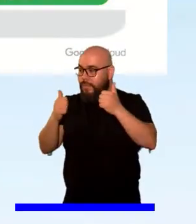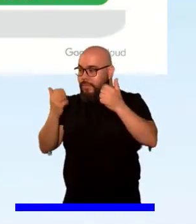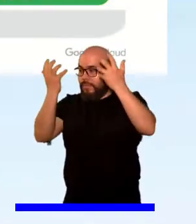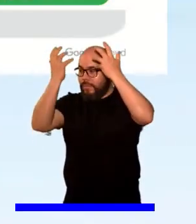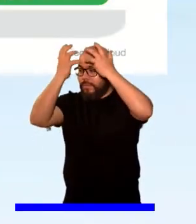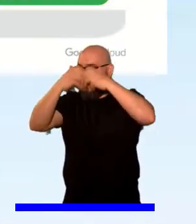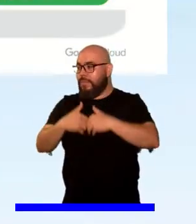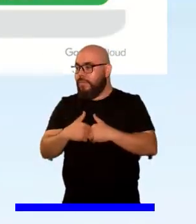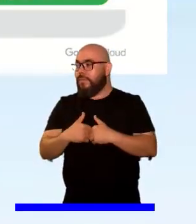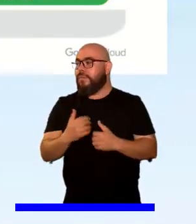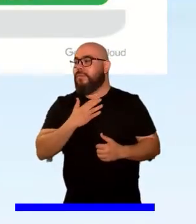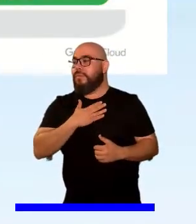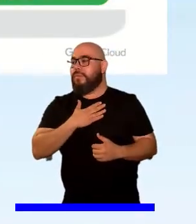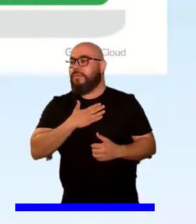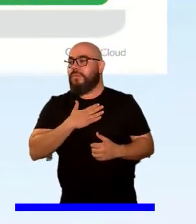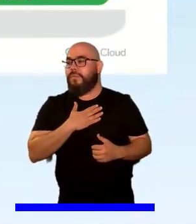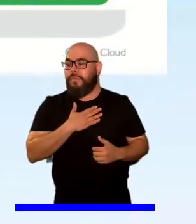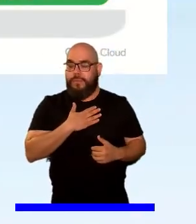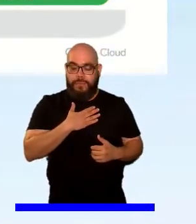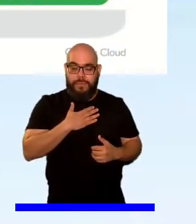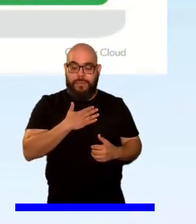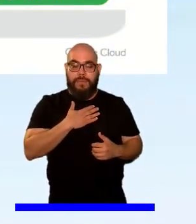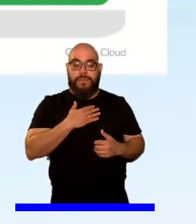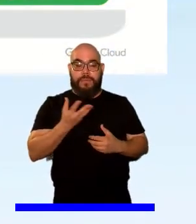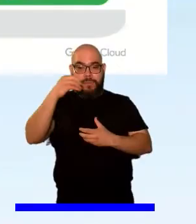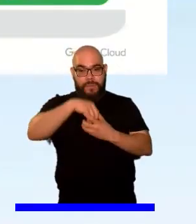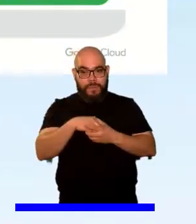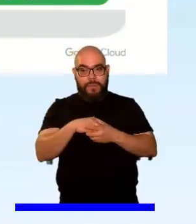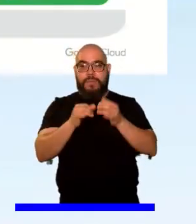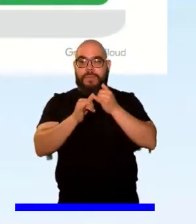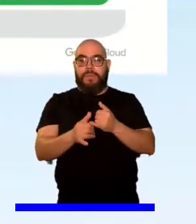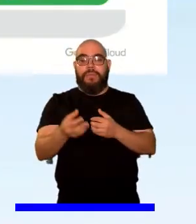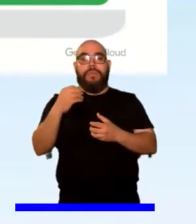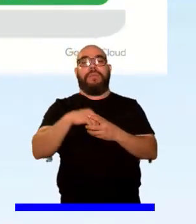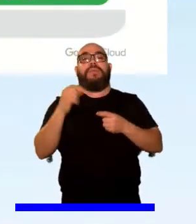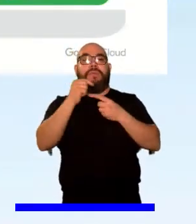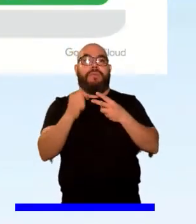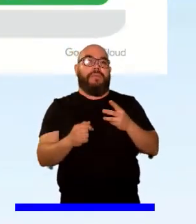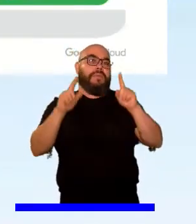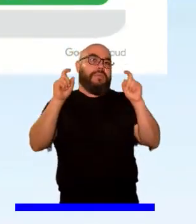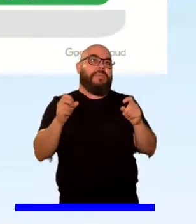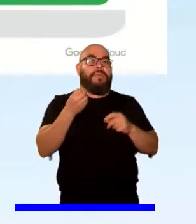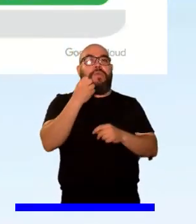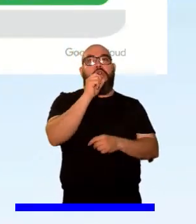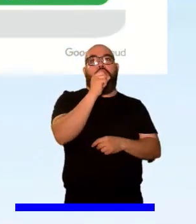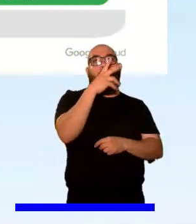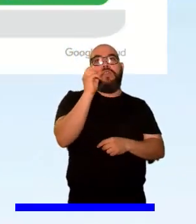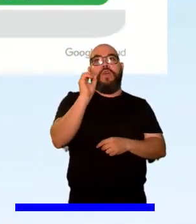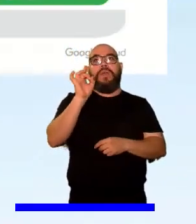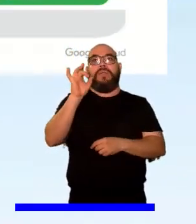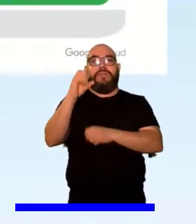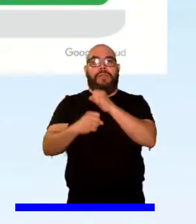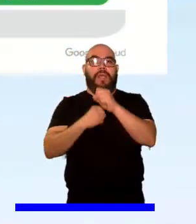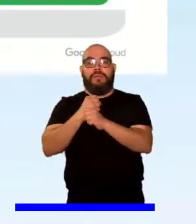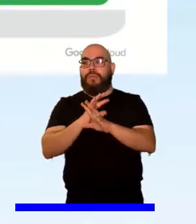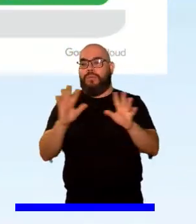biológico. Y con esto, no es que se haya desarrollado ahorita hace unos 12, 15 años, sino que